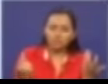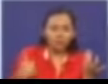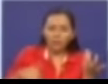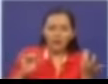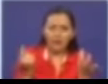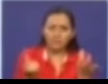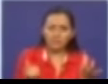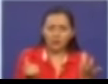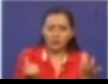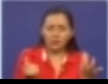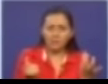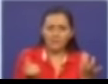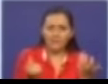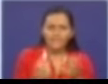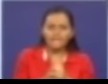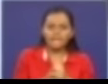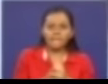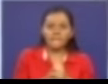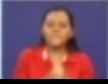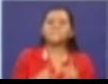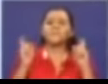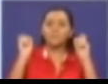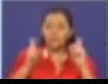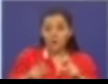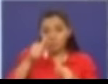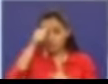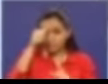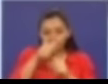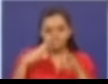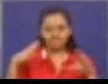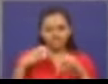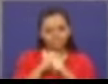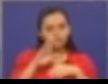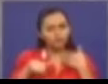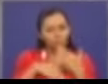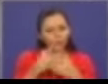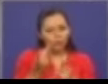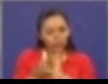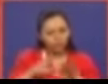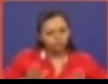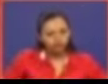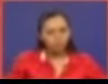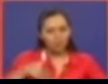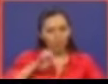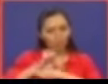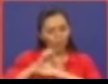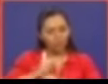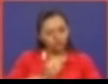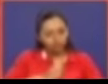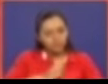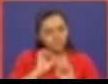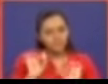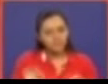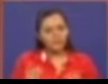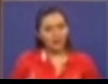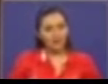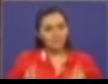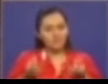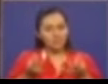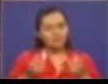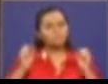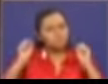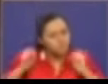tenido nuestro país. Porque debemos convencernos de que los productos ecuatorianos son de la mejor calidad